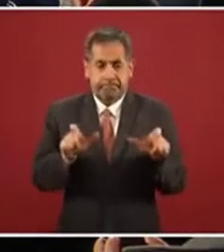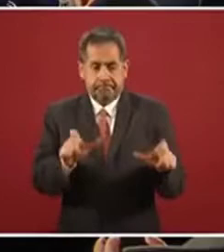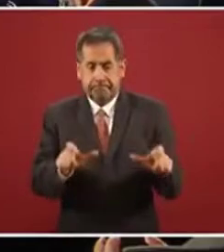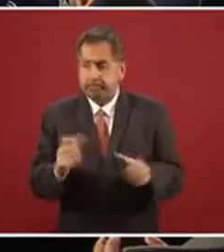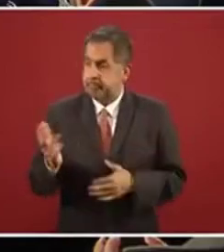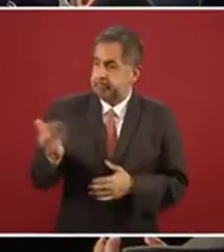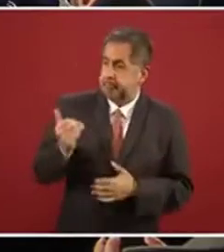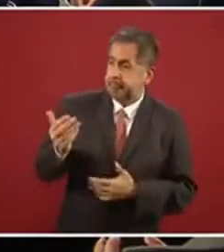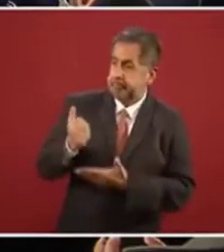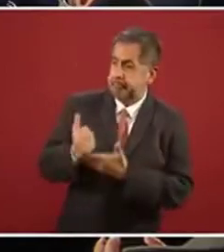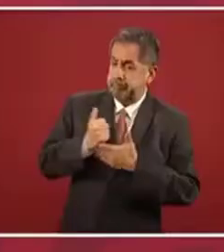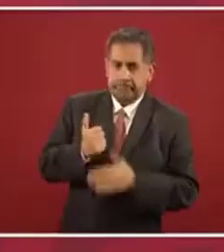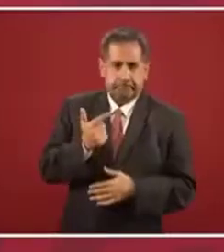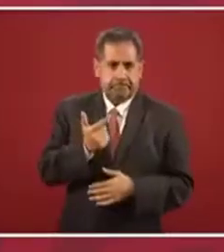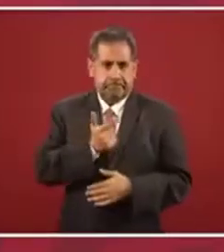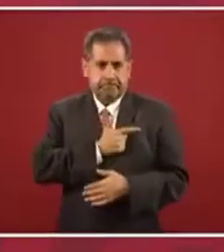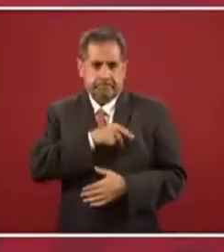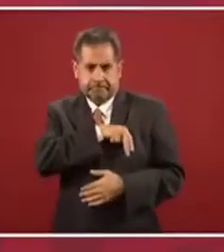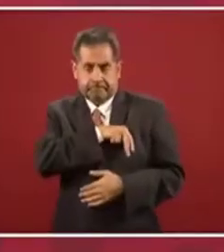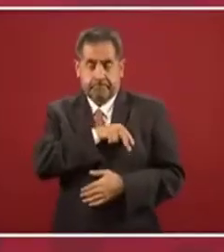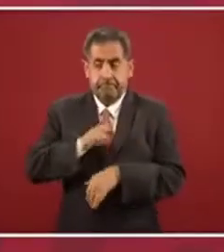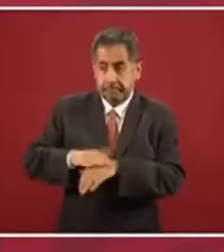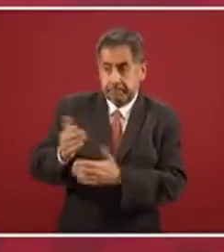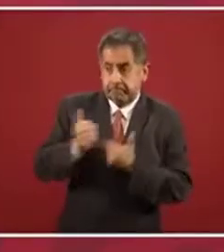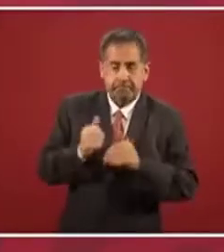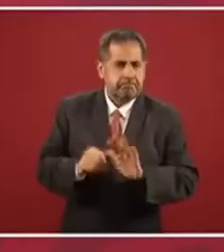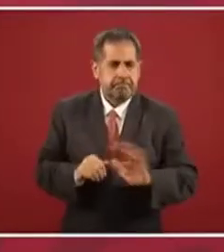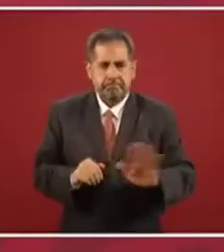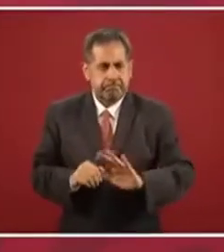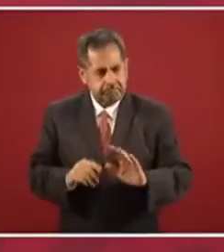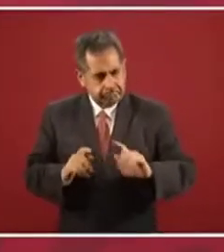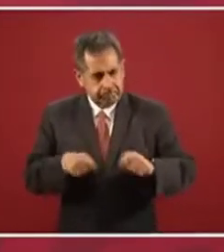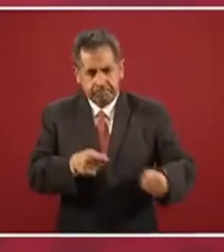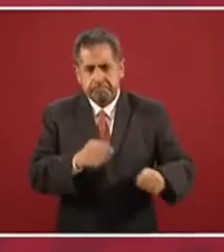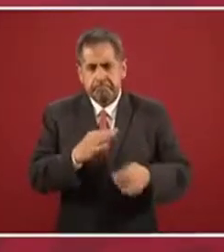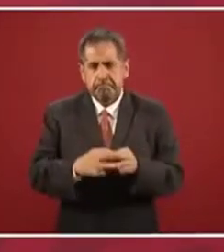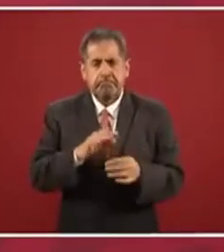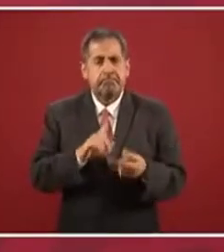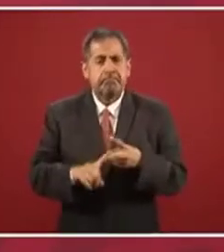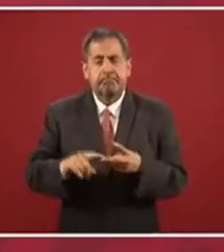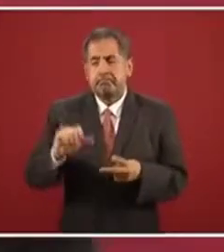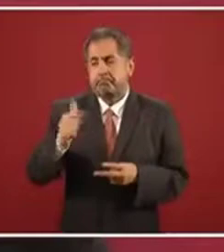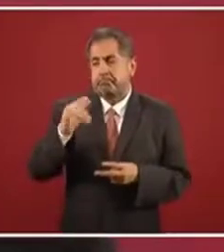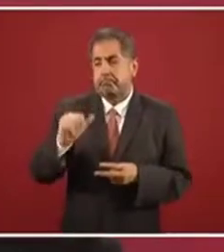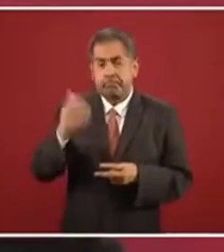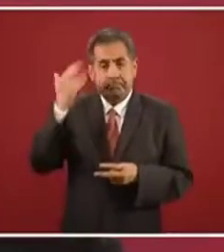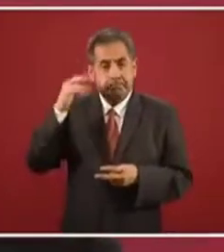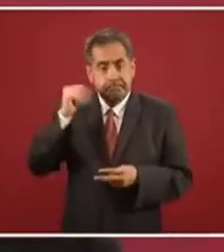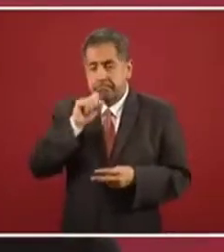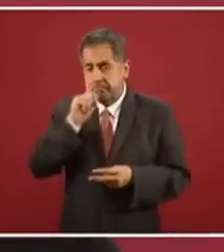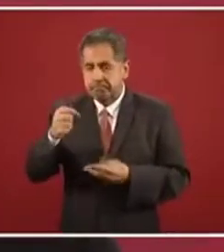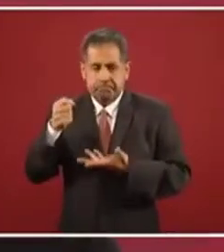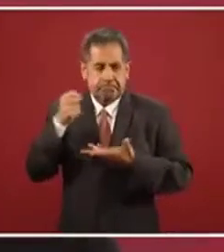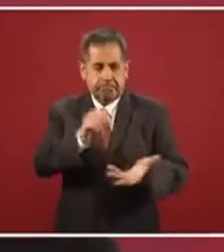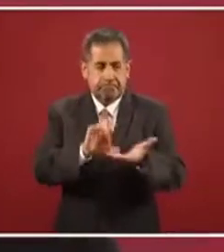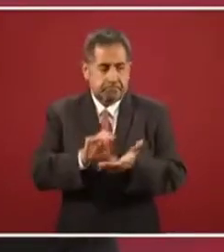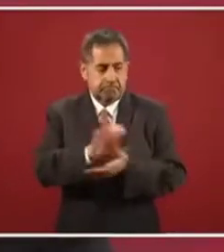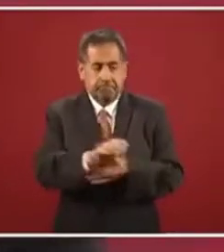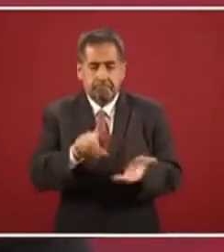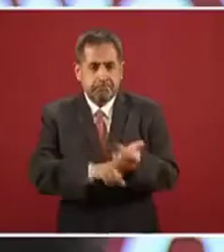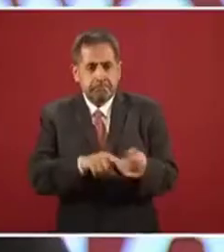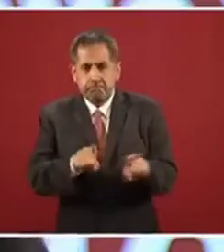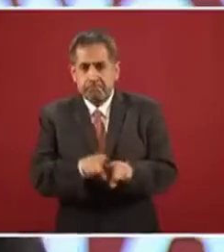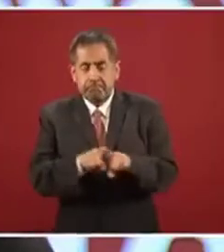recursos para atender este programa. La Agencia Mexicana de Cooperación y Desarrollo ya tenía el Fondo México autorizado en el presupuesto de egresos.